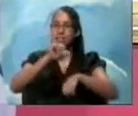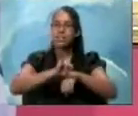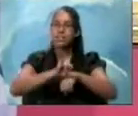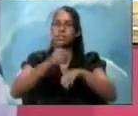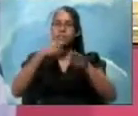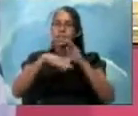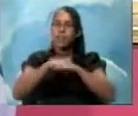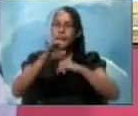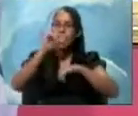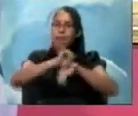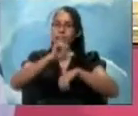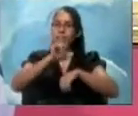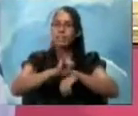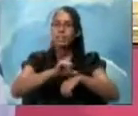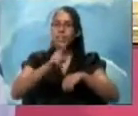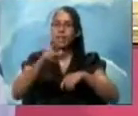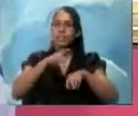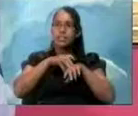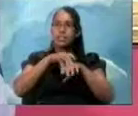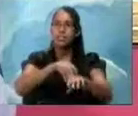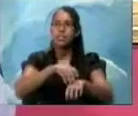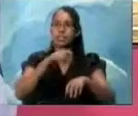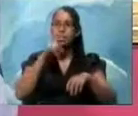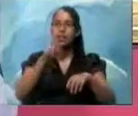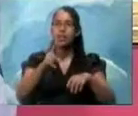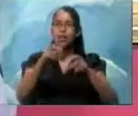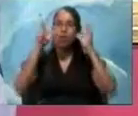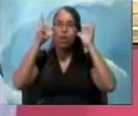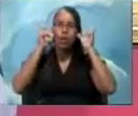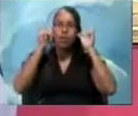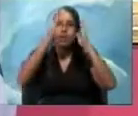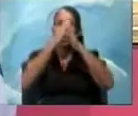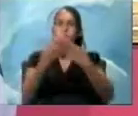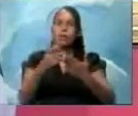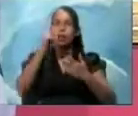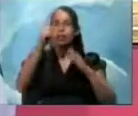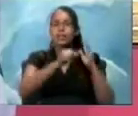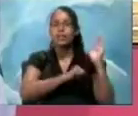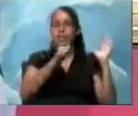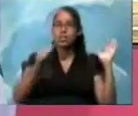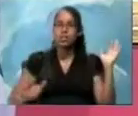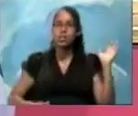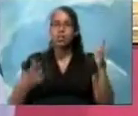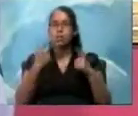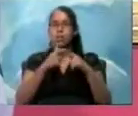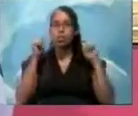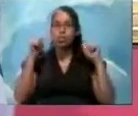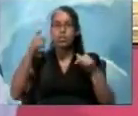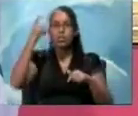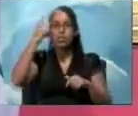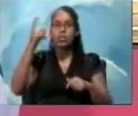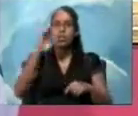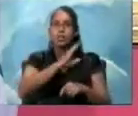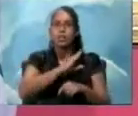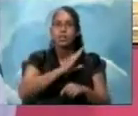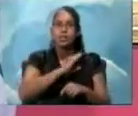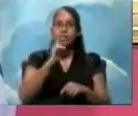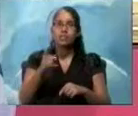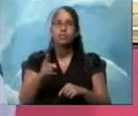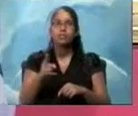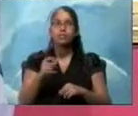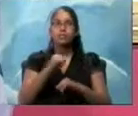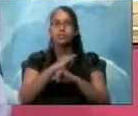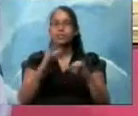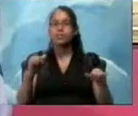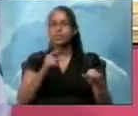a la iglesia, a llevar, oír la palabra del Señor. Pero hoy en día lo han agarrado ya